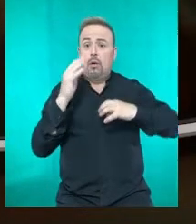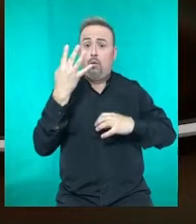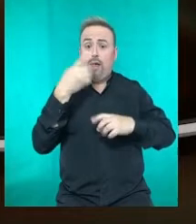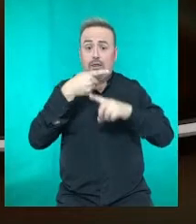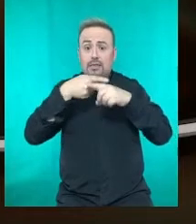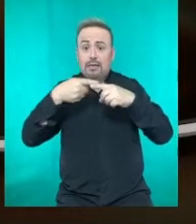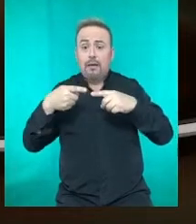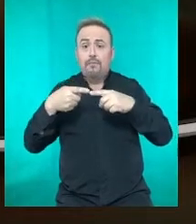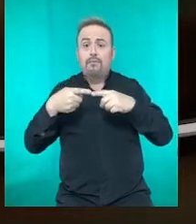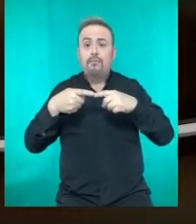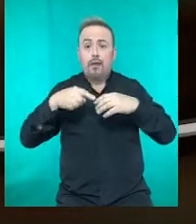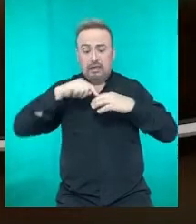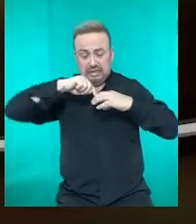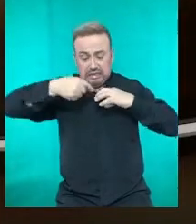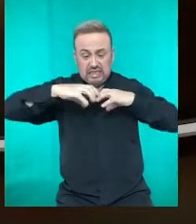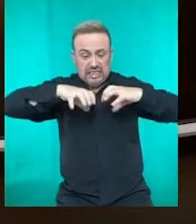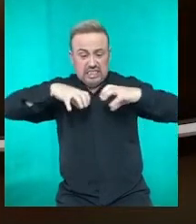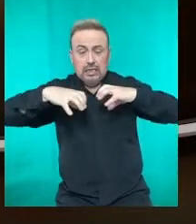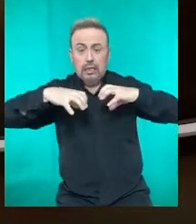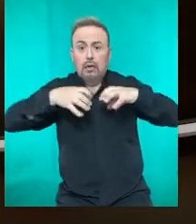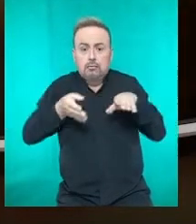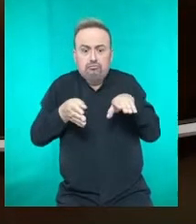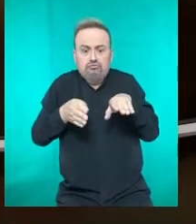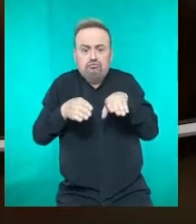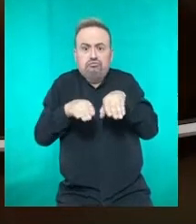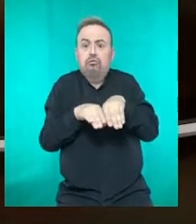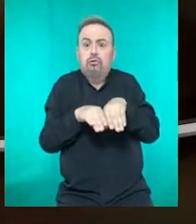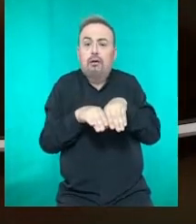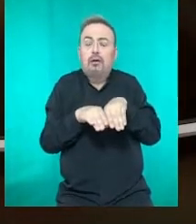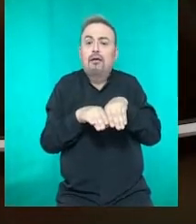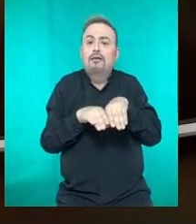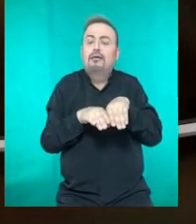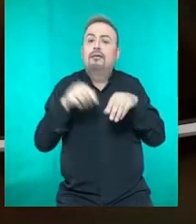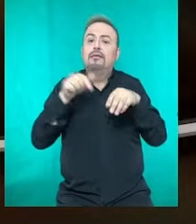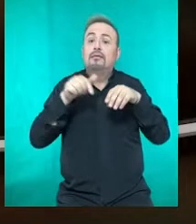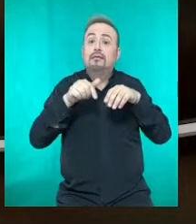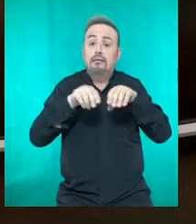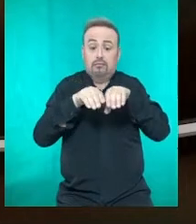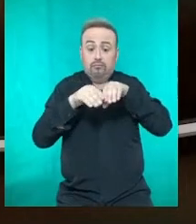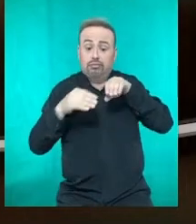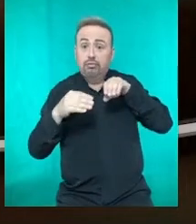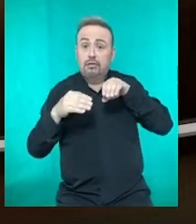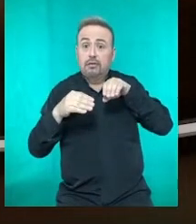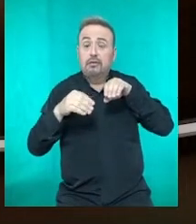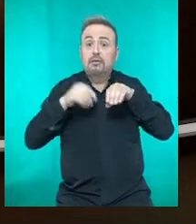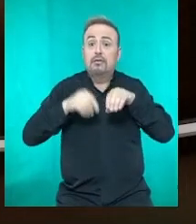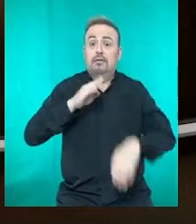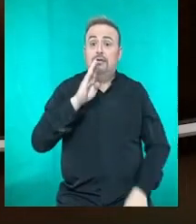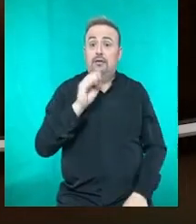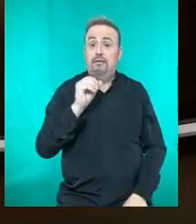a cerrarse casi por completo. ¿Qué es lo que sucede? Al formarse una grieta, estas bacterias quedan expuestas y en ese